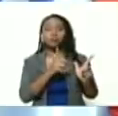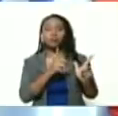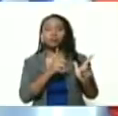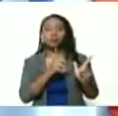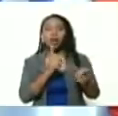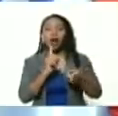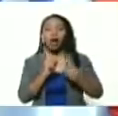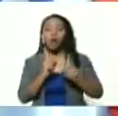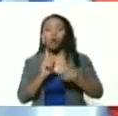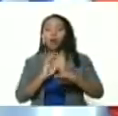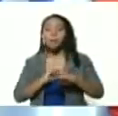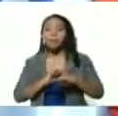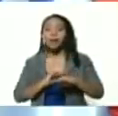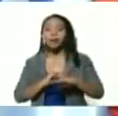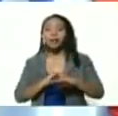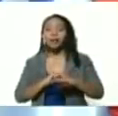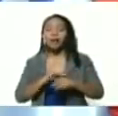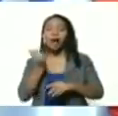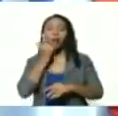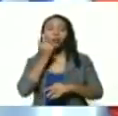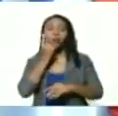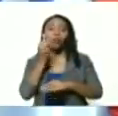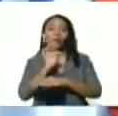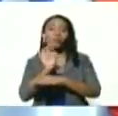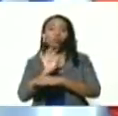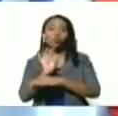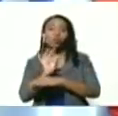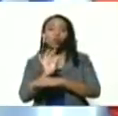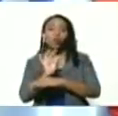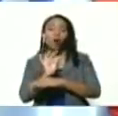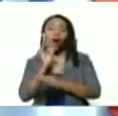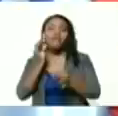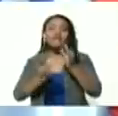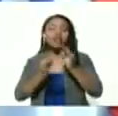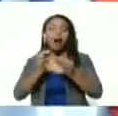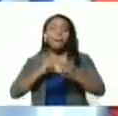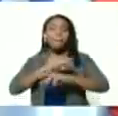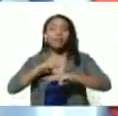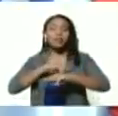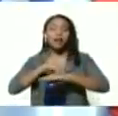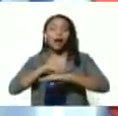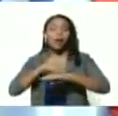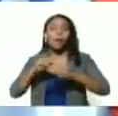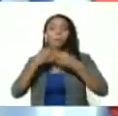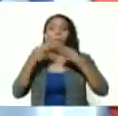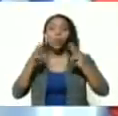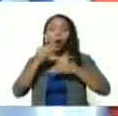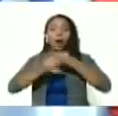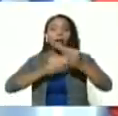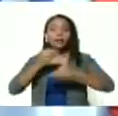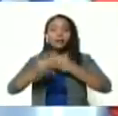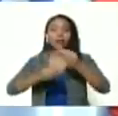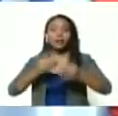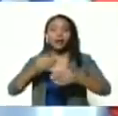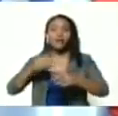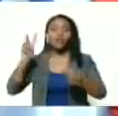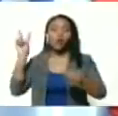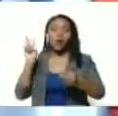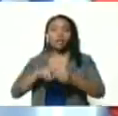Casos en que se incurre en el delito de abuso de funciones: el fiscal del Ministerio Público, en un acto arbitrario y